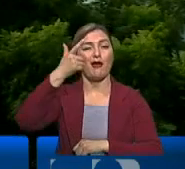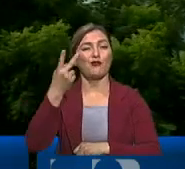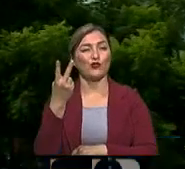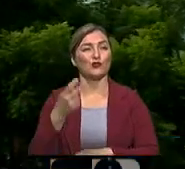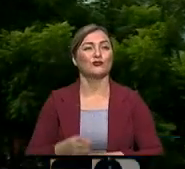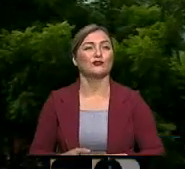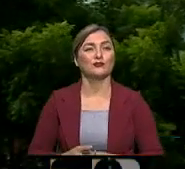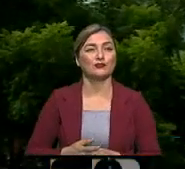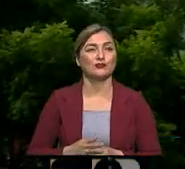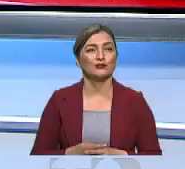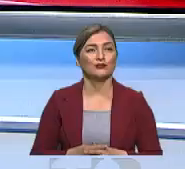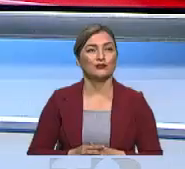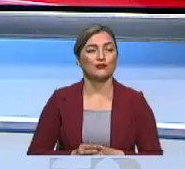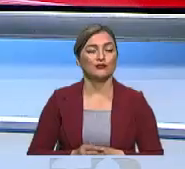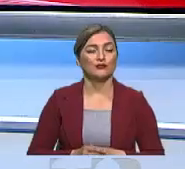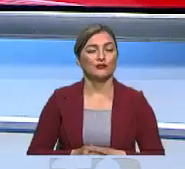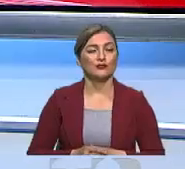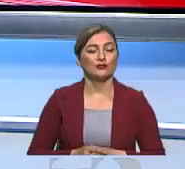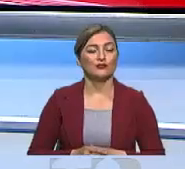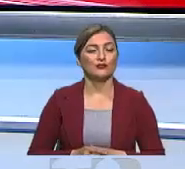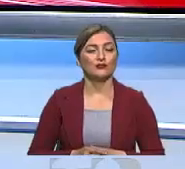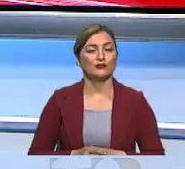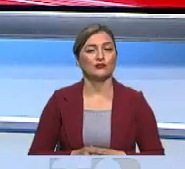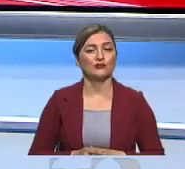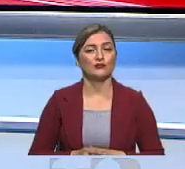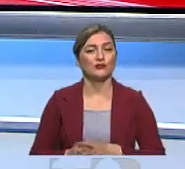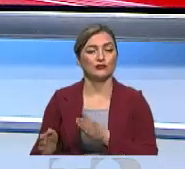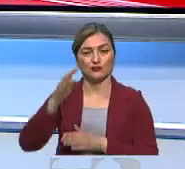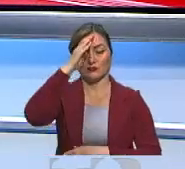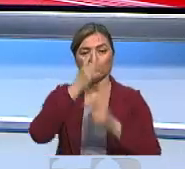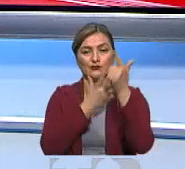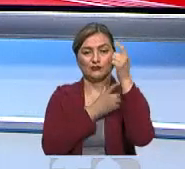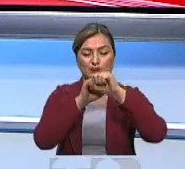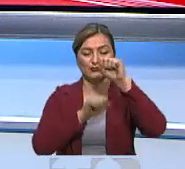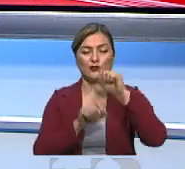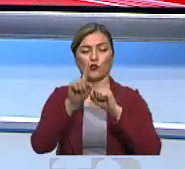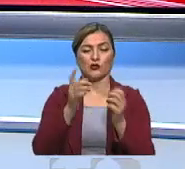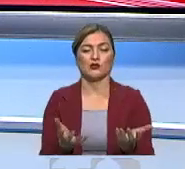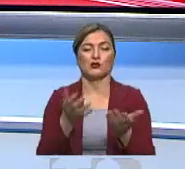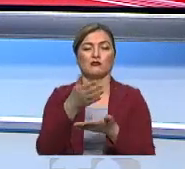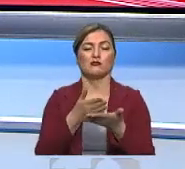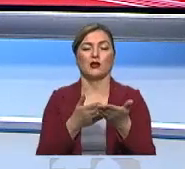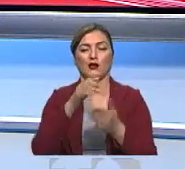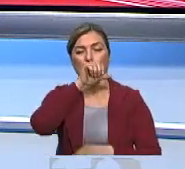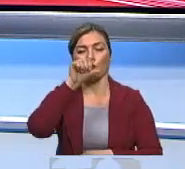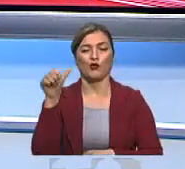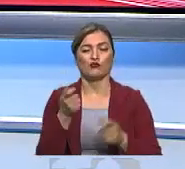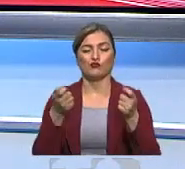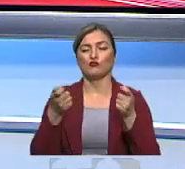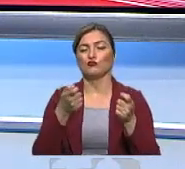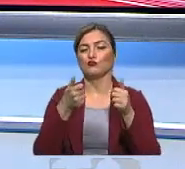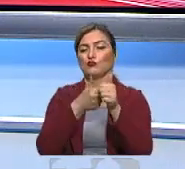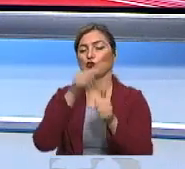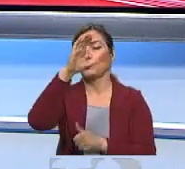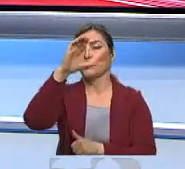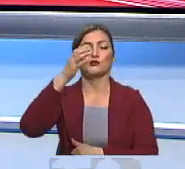García, 24 horas. La Armada decomisó una tonelada y media de cocaína en un operativo cerca de las